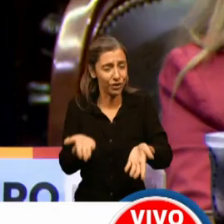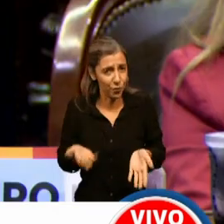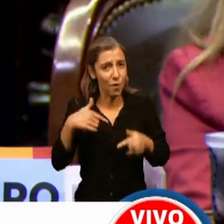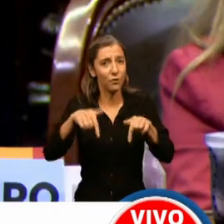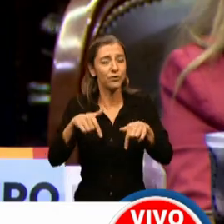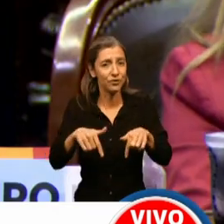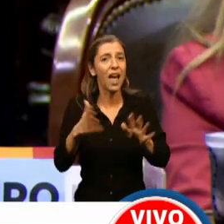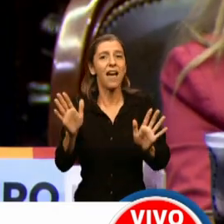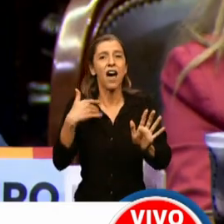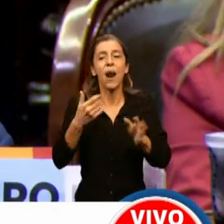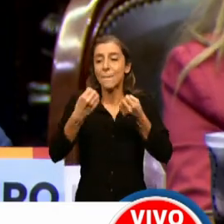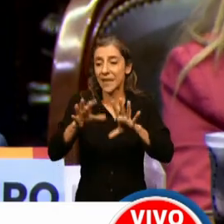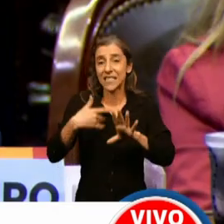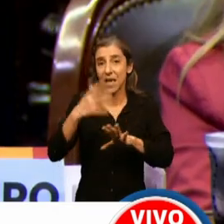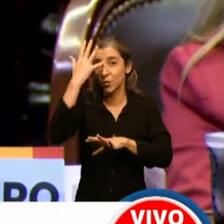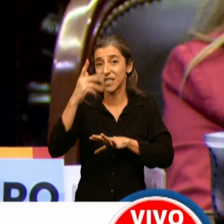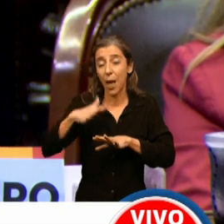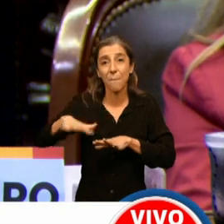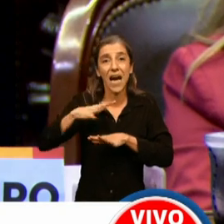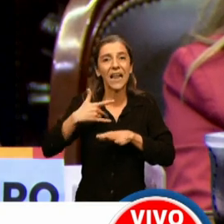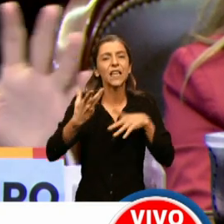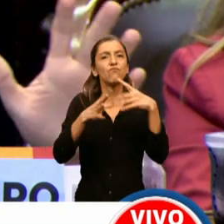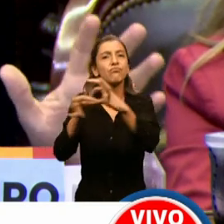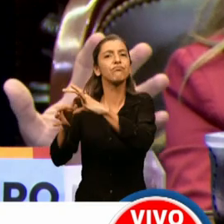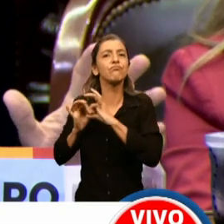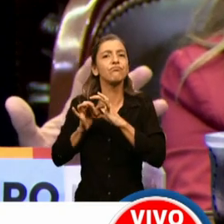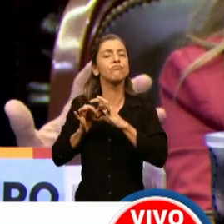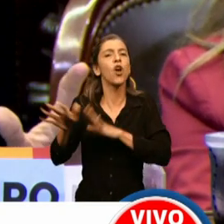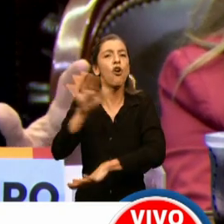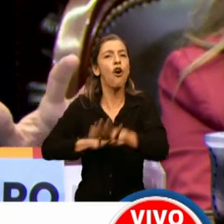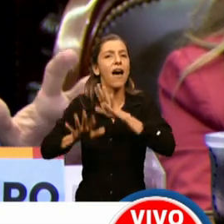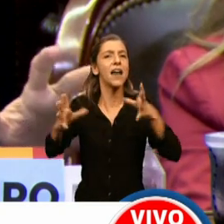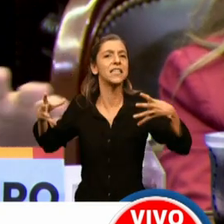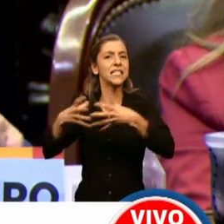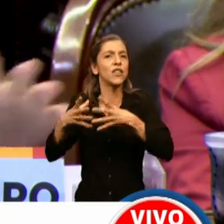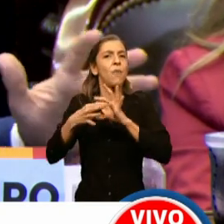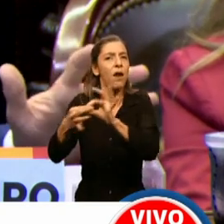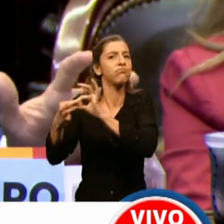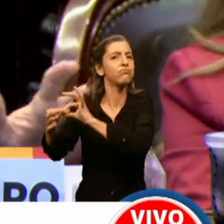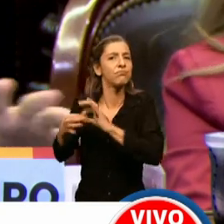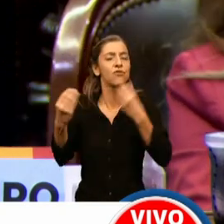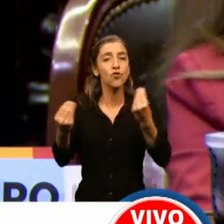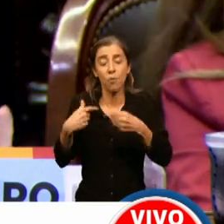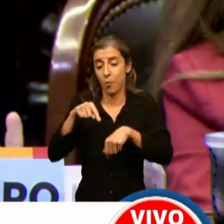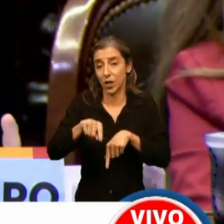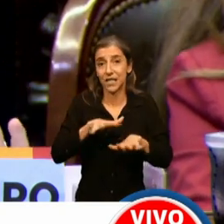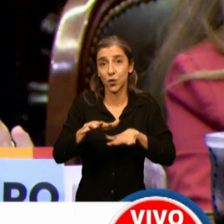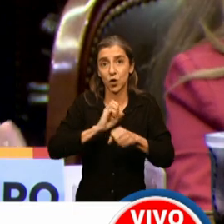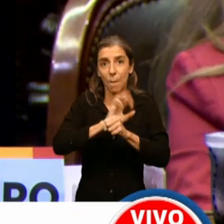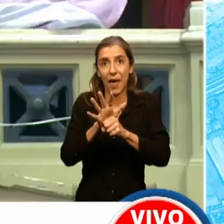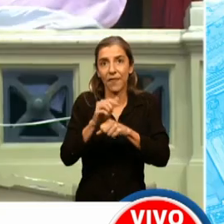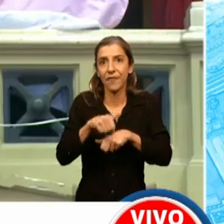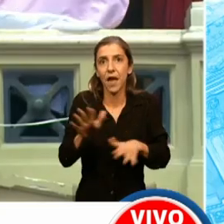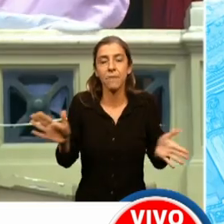que lo empezamos a organizar con nuestras compañeras a partir de la situación de pandemia que era terrible y que entonces muchas compañeras